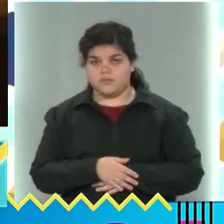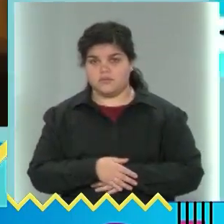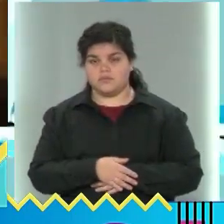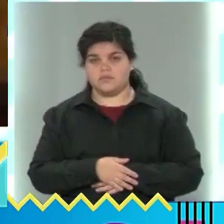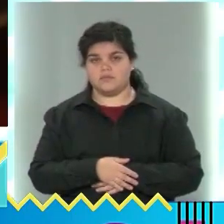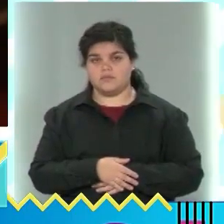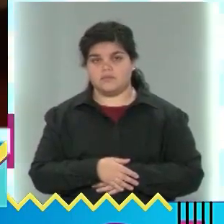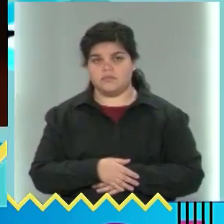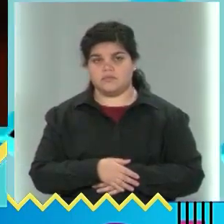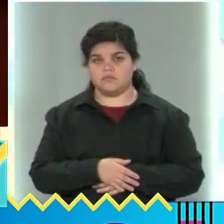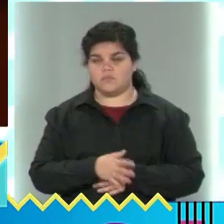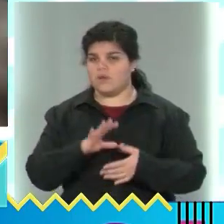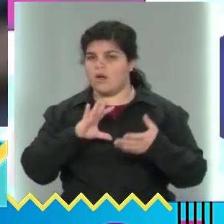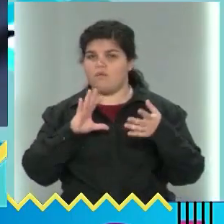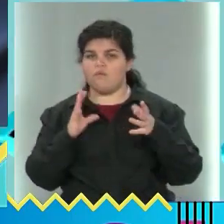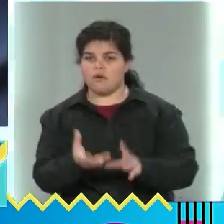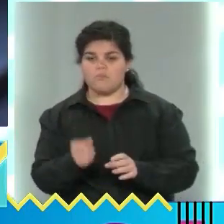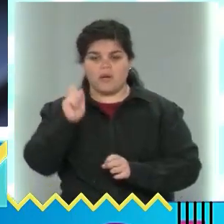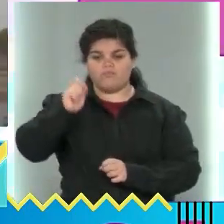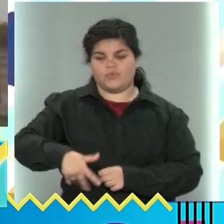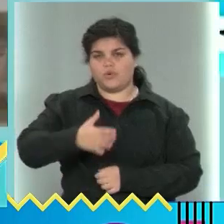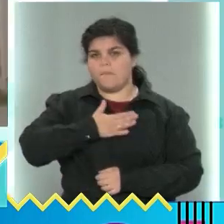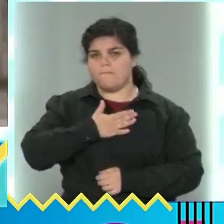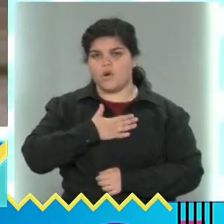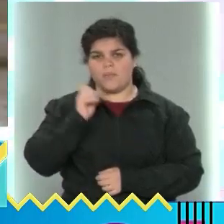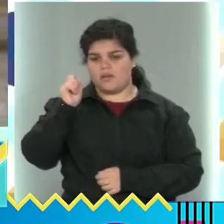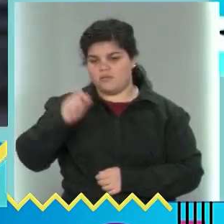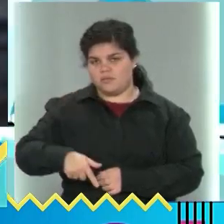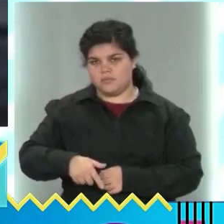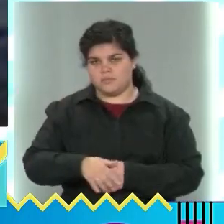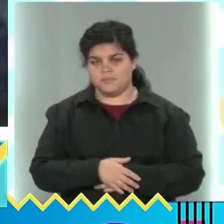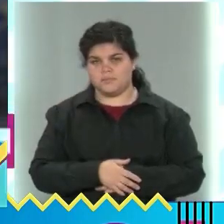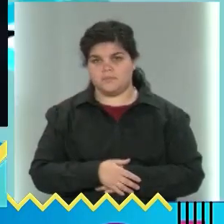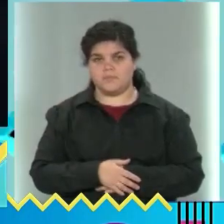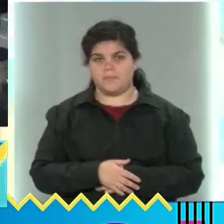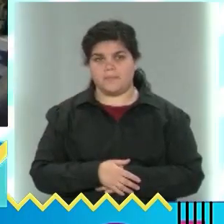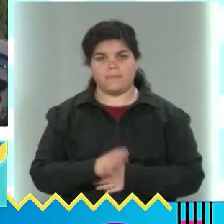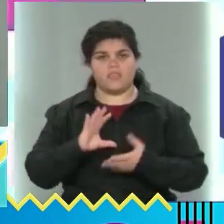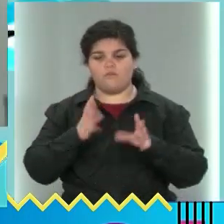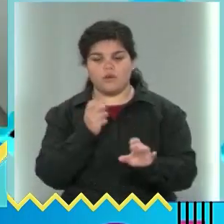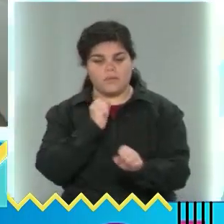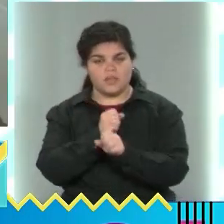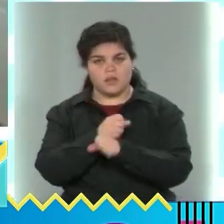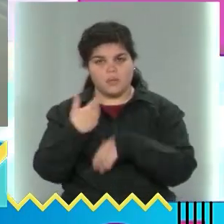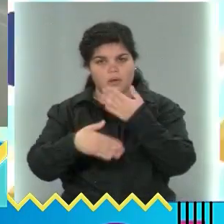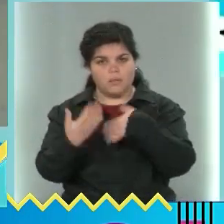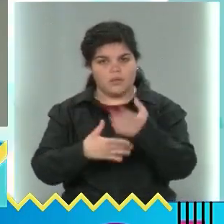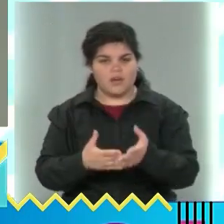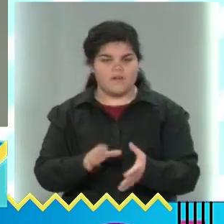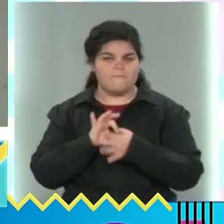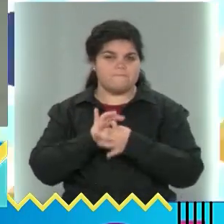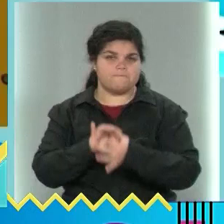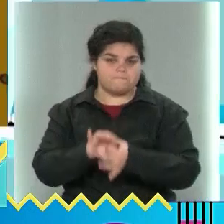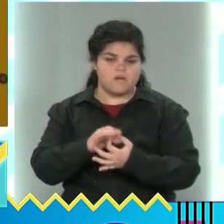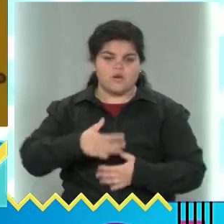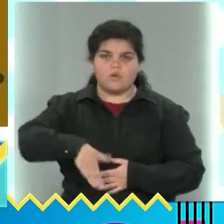prácticamente tenemos un comportamiento local, tenemos un modo de funcionar que produce arraigo, un modo de